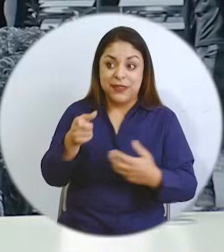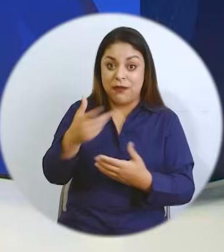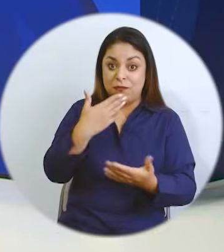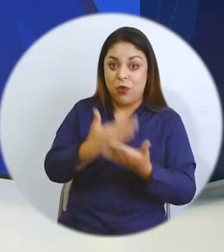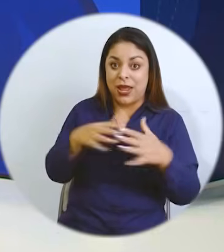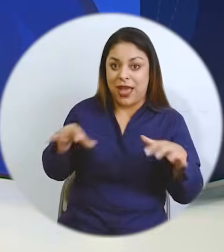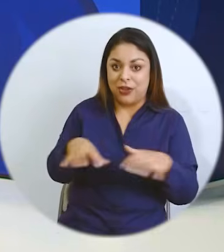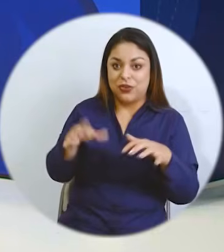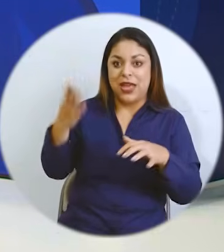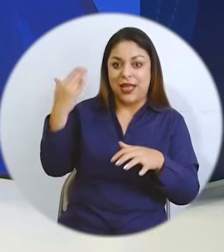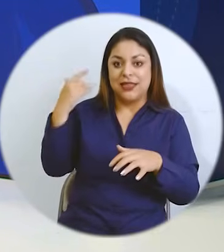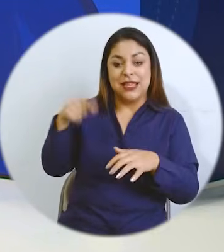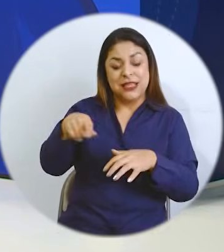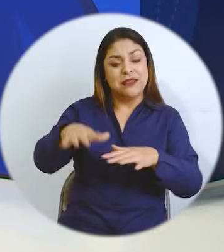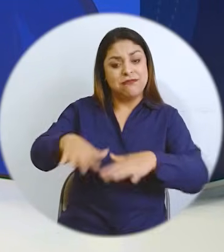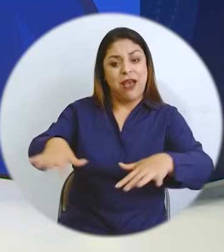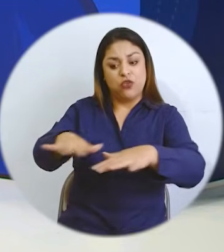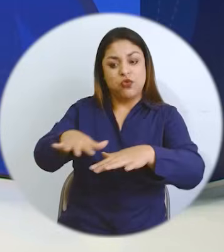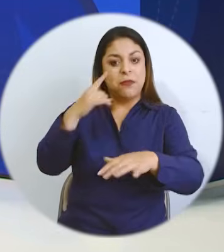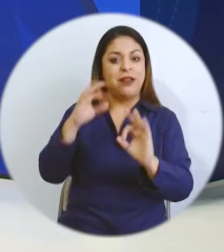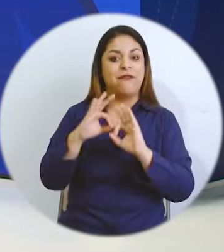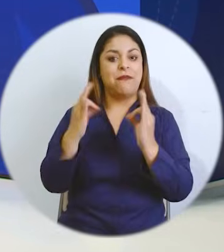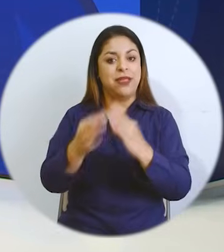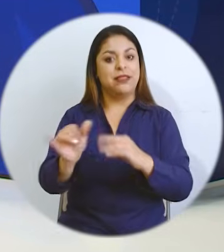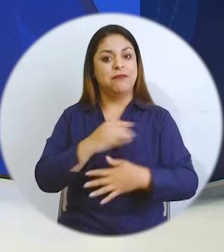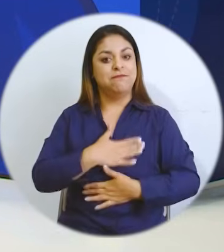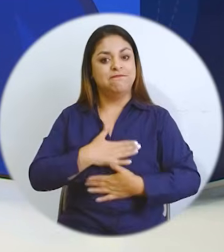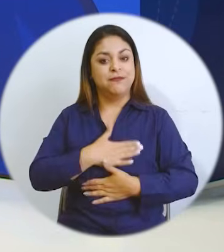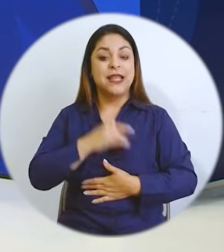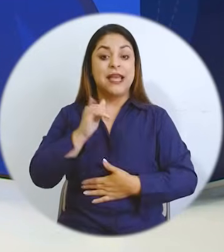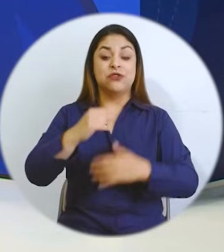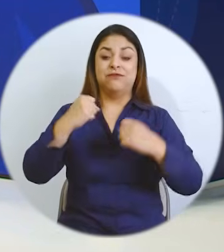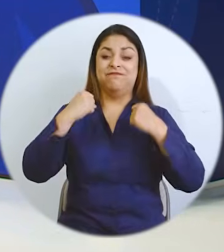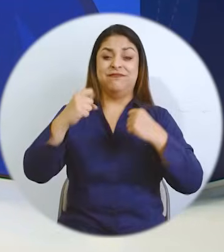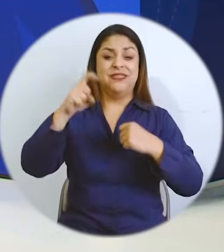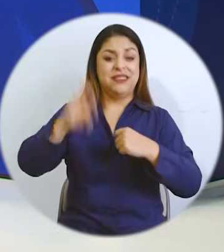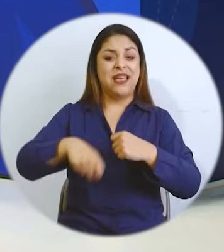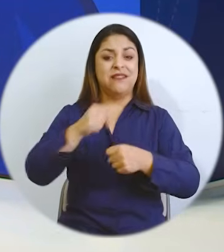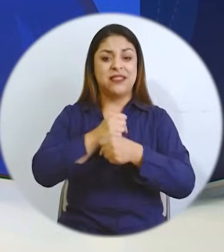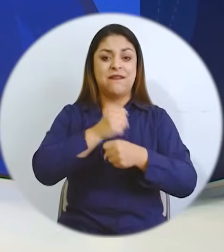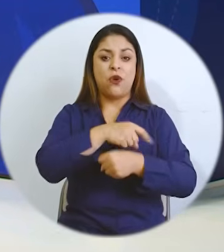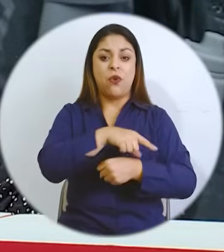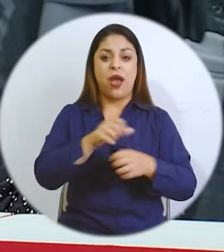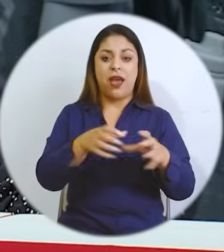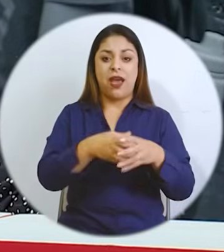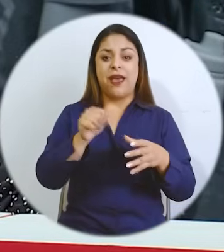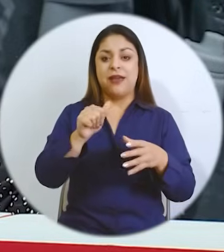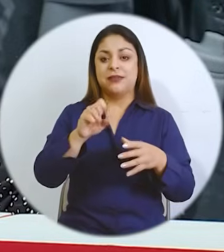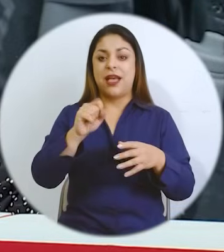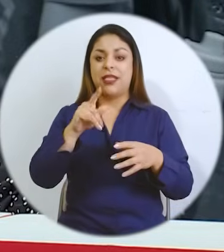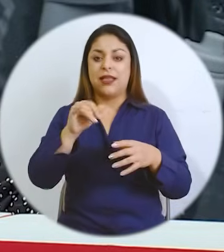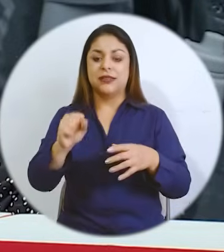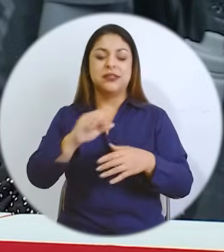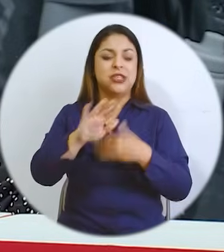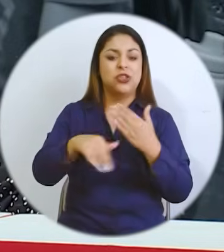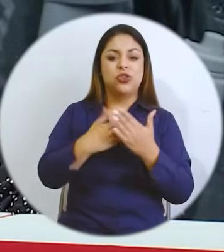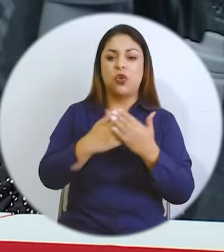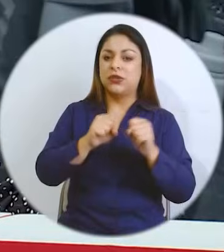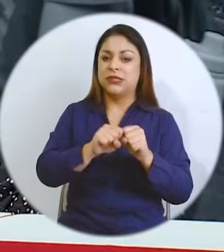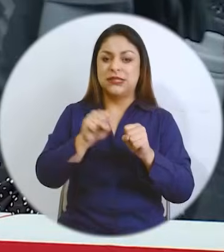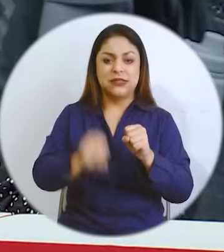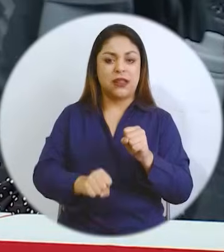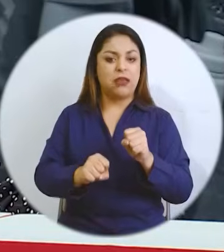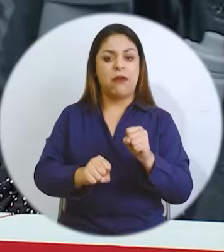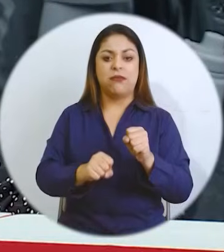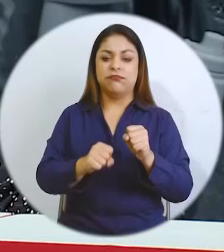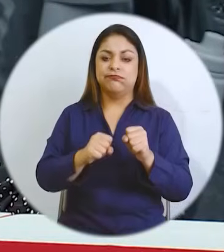hace muchos años, Claro. ¿verdad? Que Parte de las acciones que hay que hacer era un espacio de la familia. Parte de las acciones que hay que hacer para fortalecer el trabajo de las asadas y de